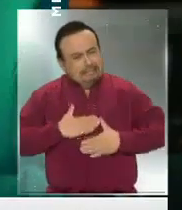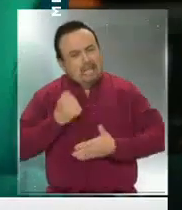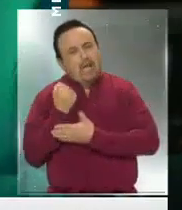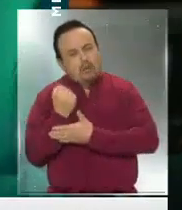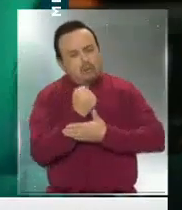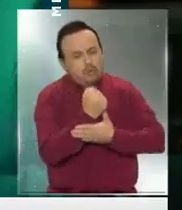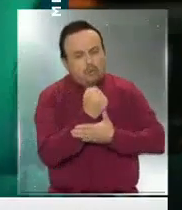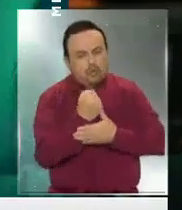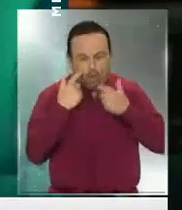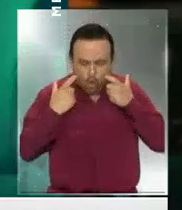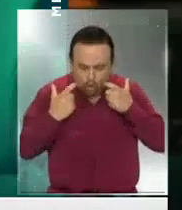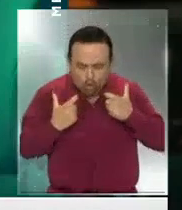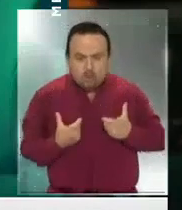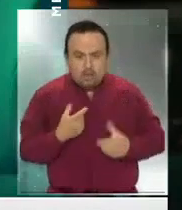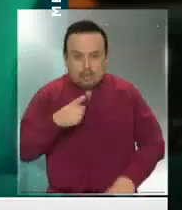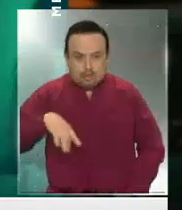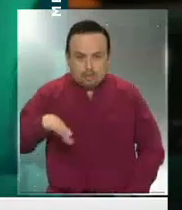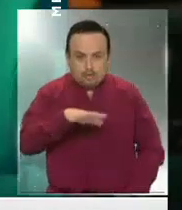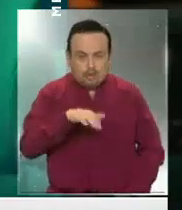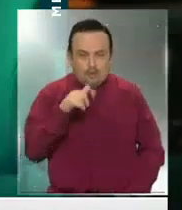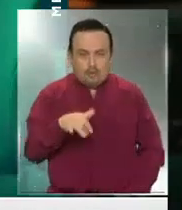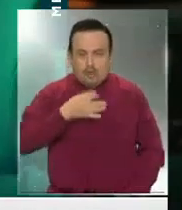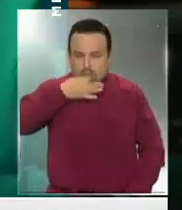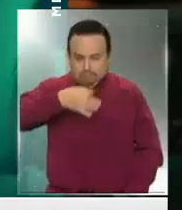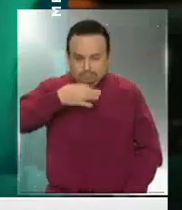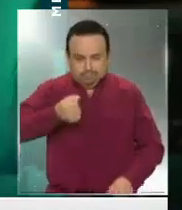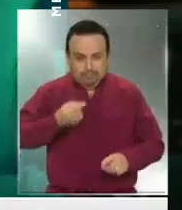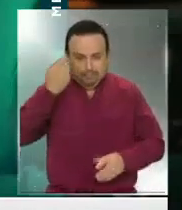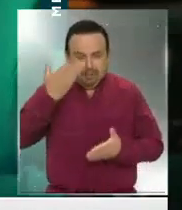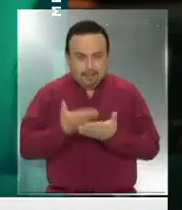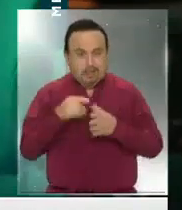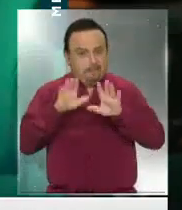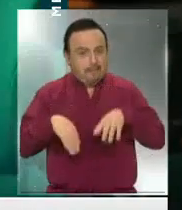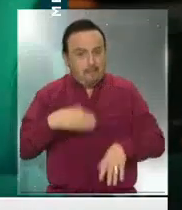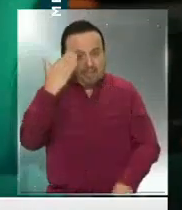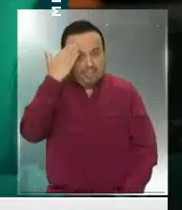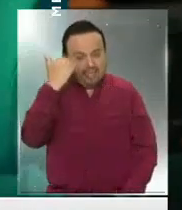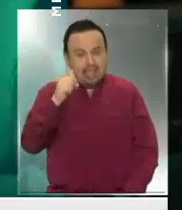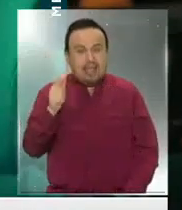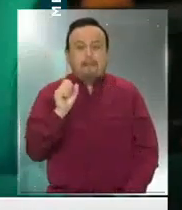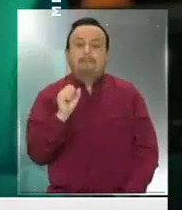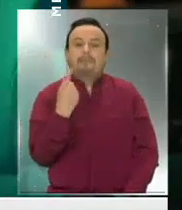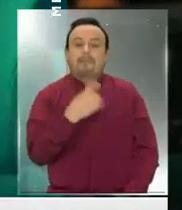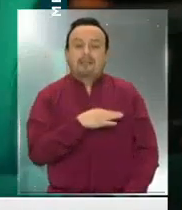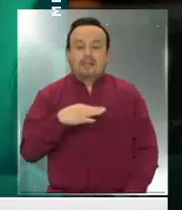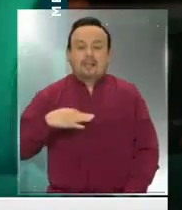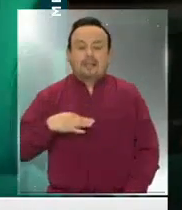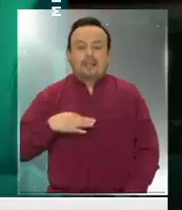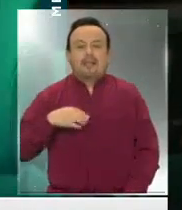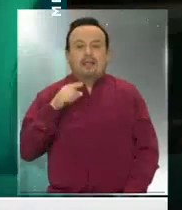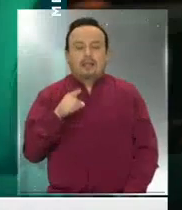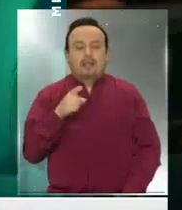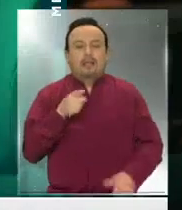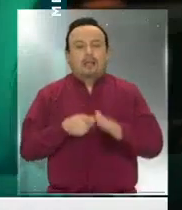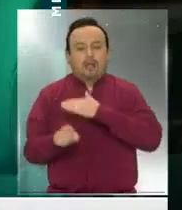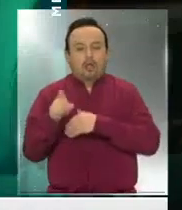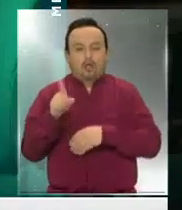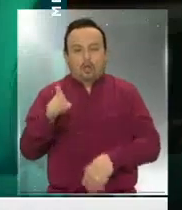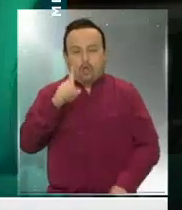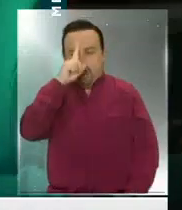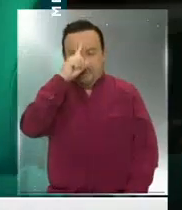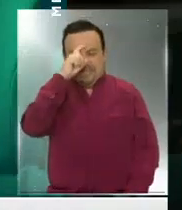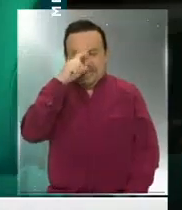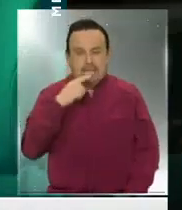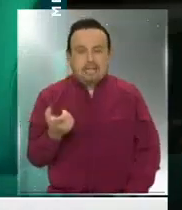y autodisciplina de su población. Su inédito discurso se produjo el mismo día en que el primer ministro, Boris Johnson, fue ingresado a un